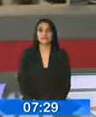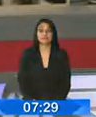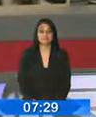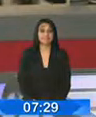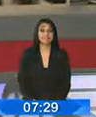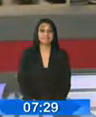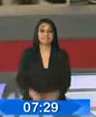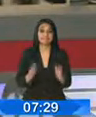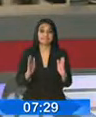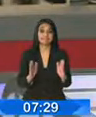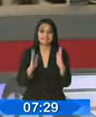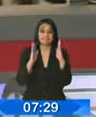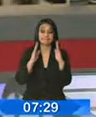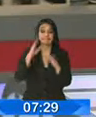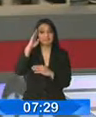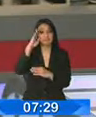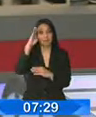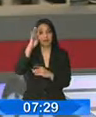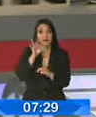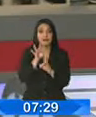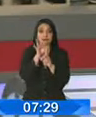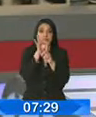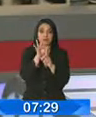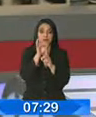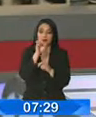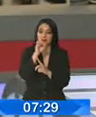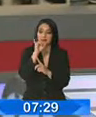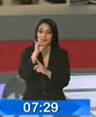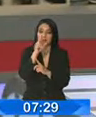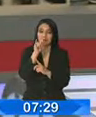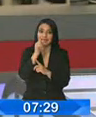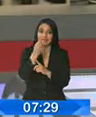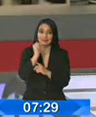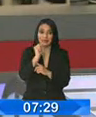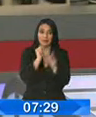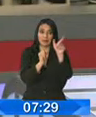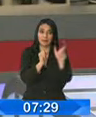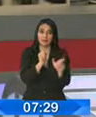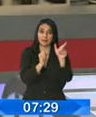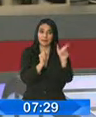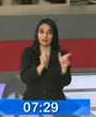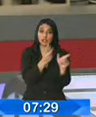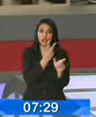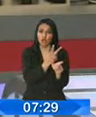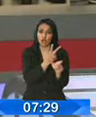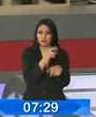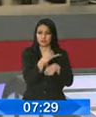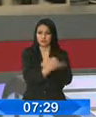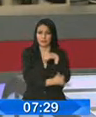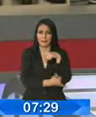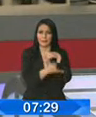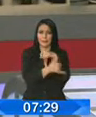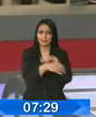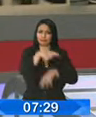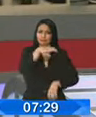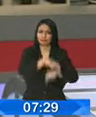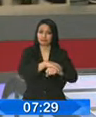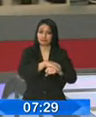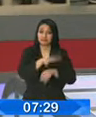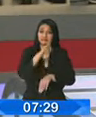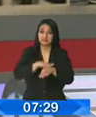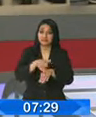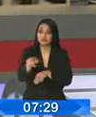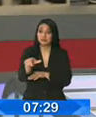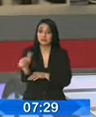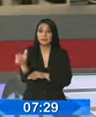Muchísima atención, agentes de la DINASED aprendieron a dos extranjeros sospechosos de ser responsables del crimen de un hombre de